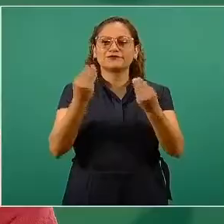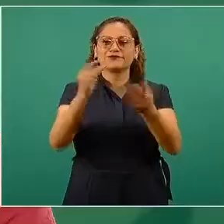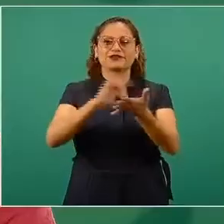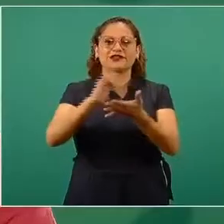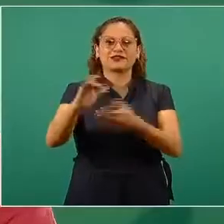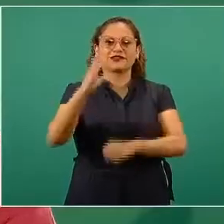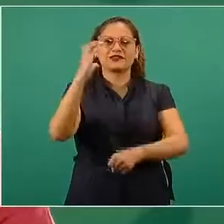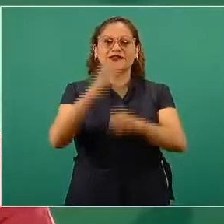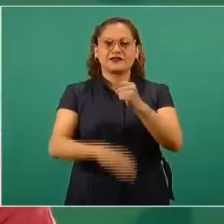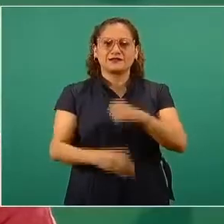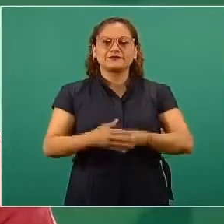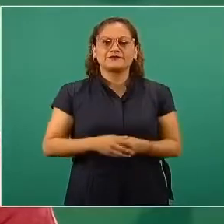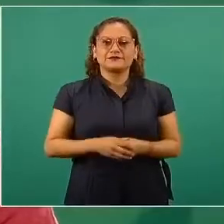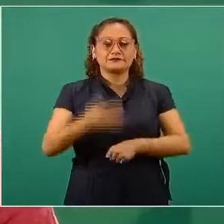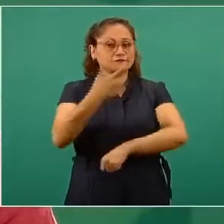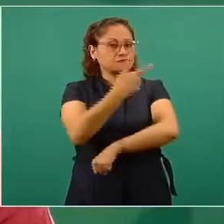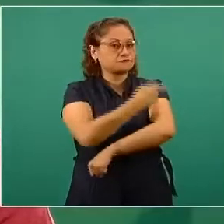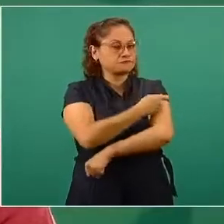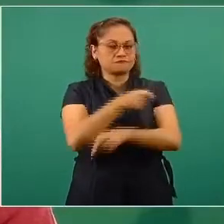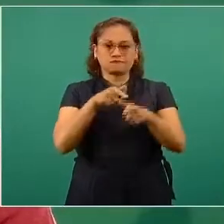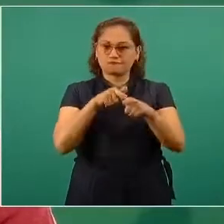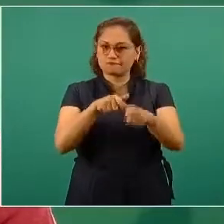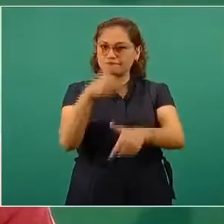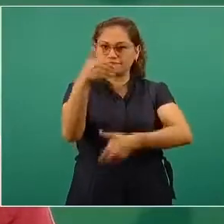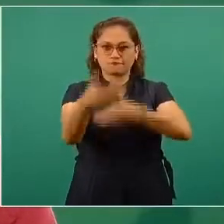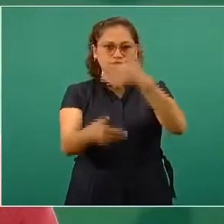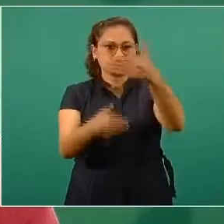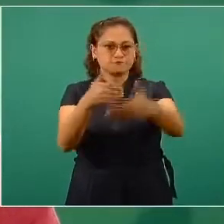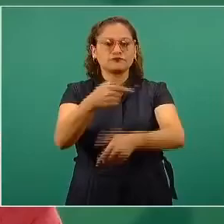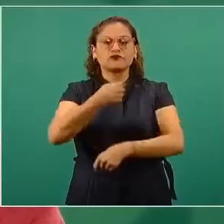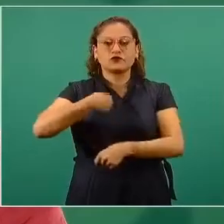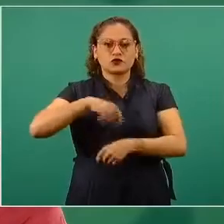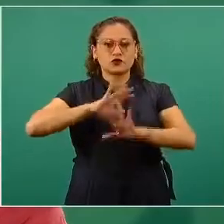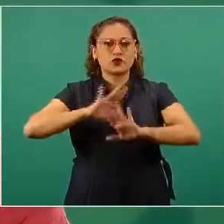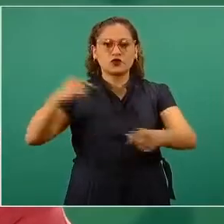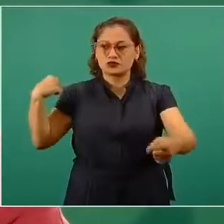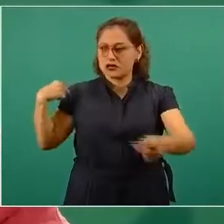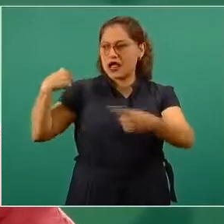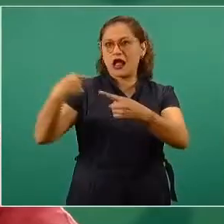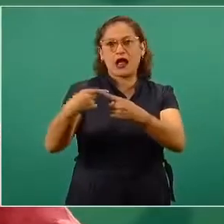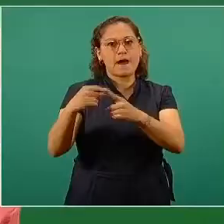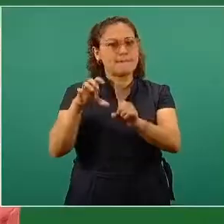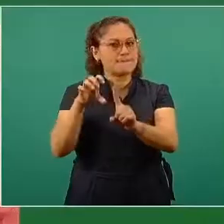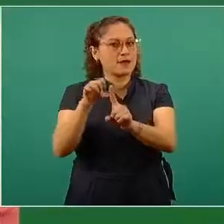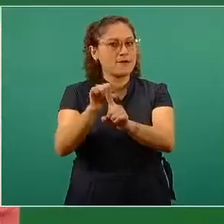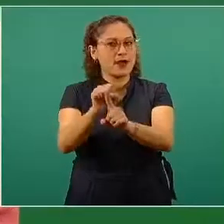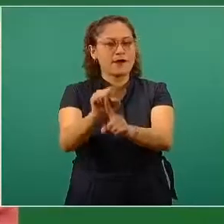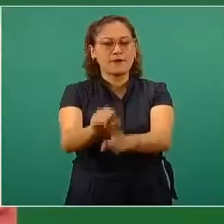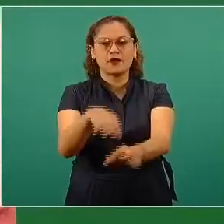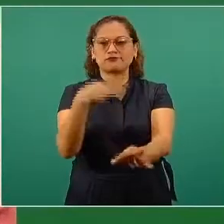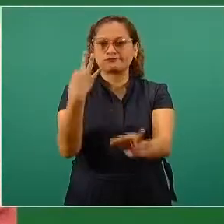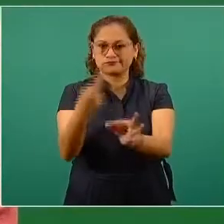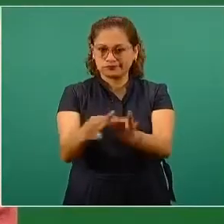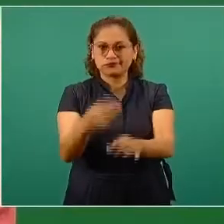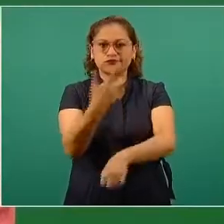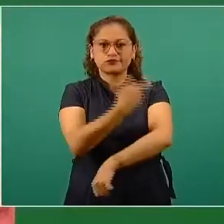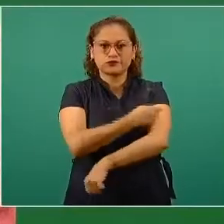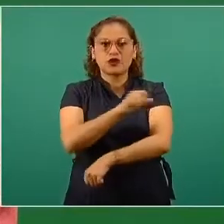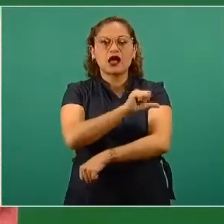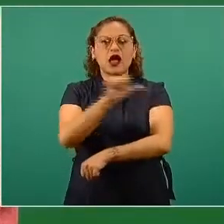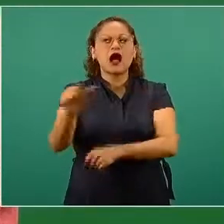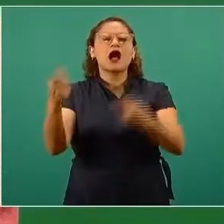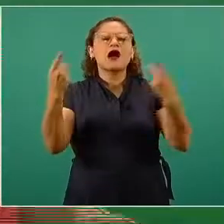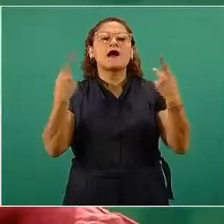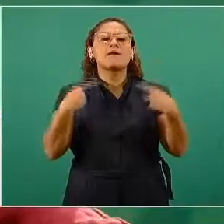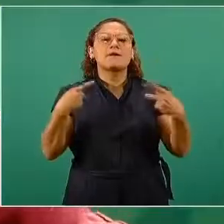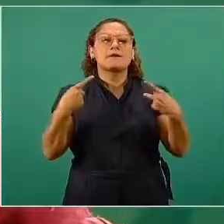terminamos. Sigue la vacunación contra COVID, seguirá. Hemos avanzado mucho y de manera muy expedita con la vacunación al personal educativo